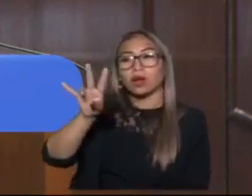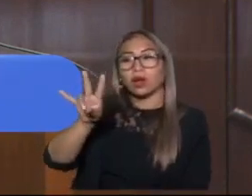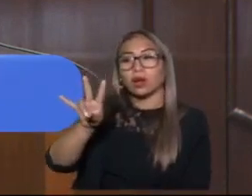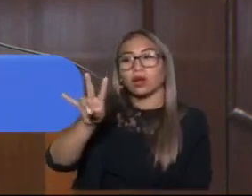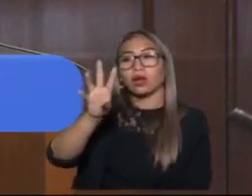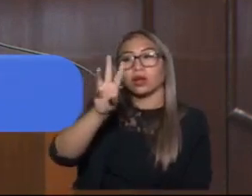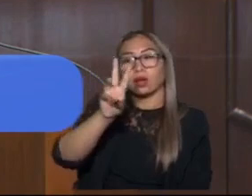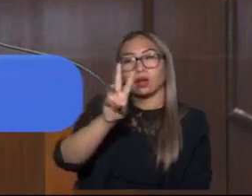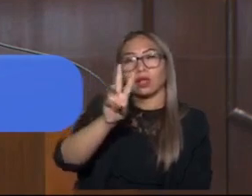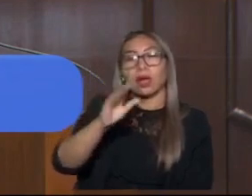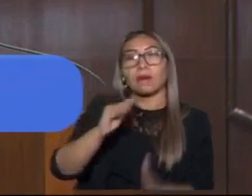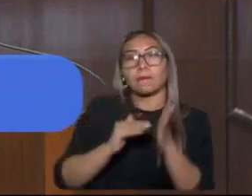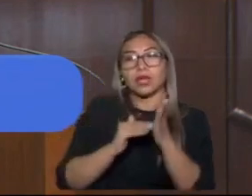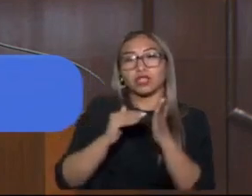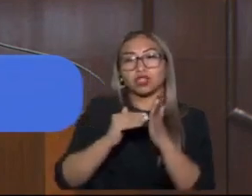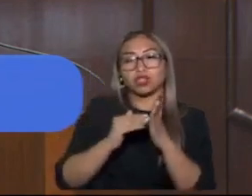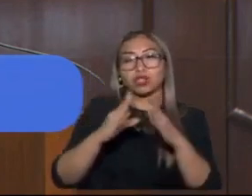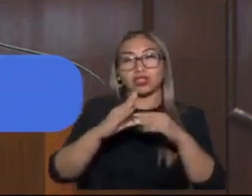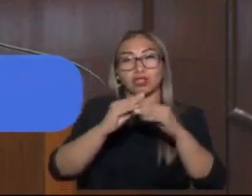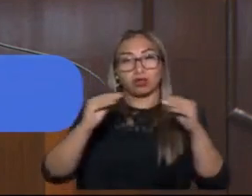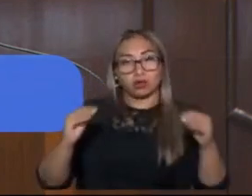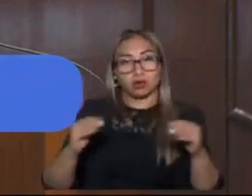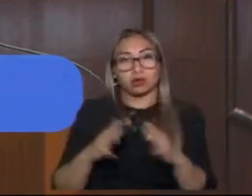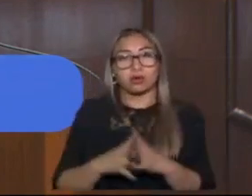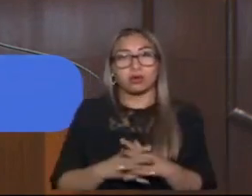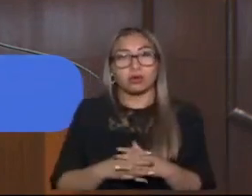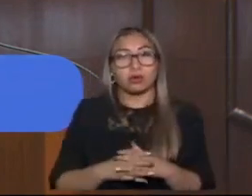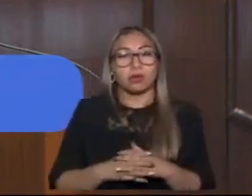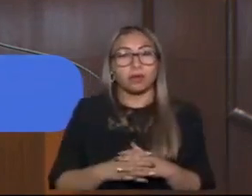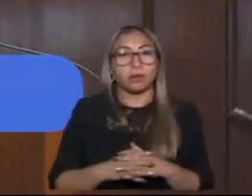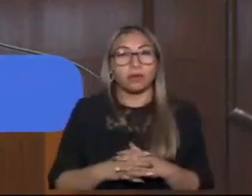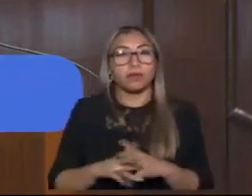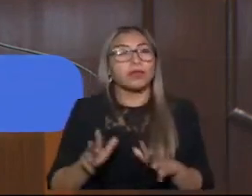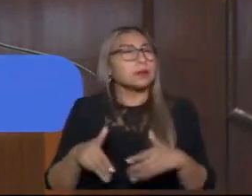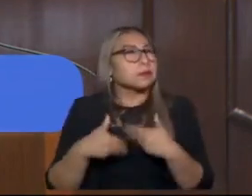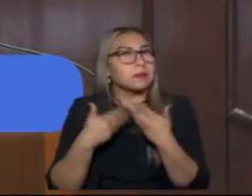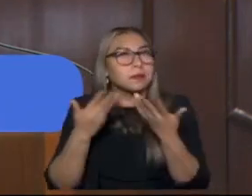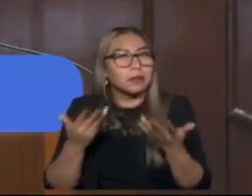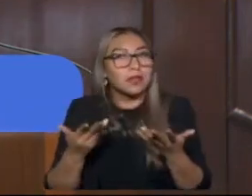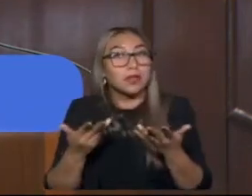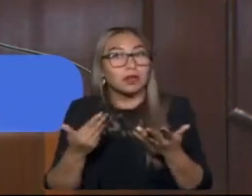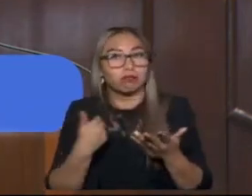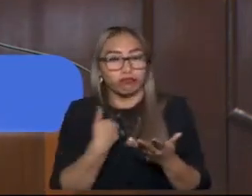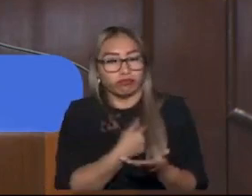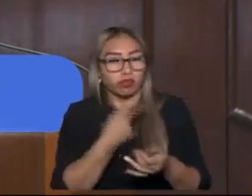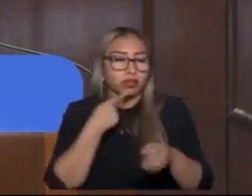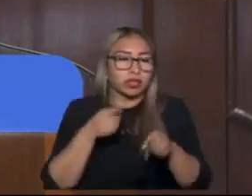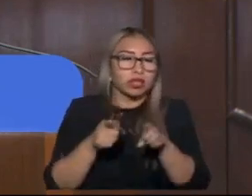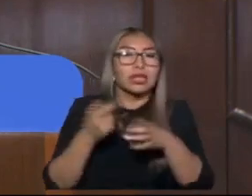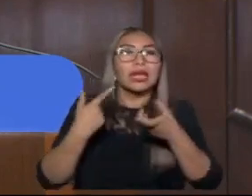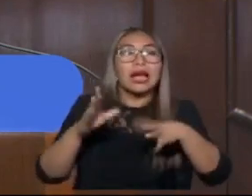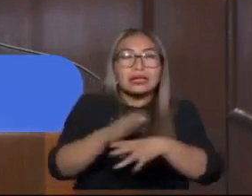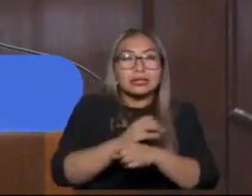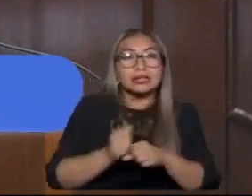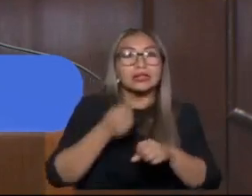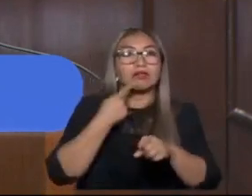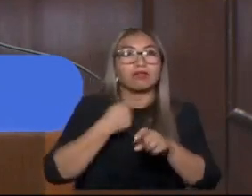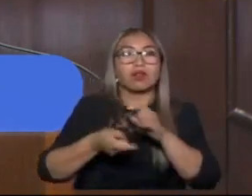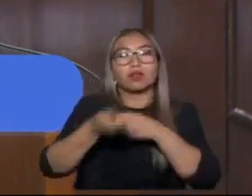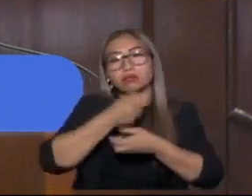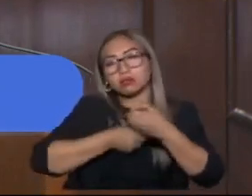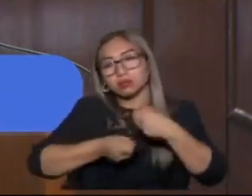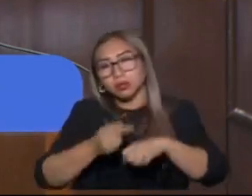4.477 millones de balboas, lo que nos obligó a priorizar las inversiones del